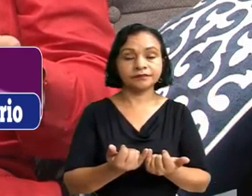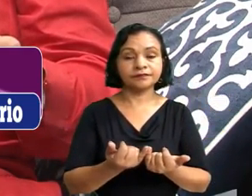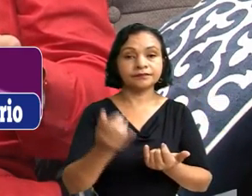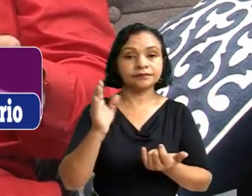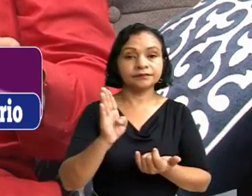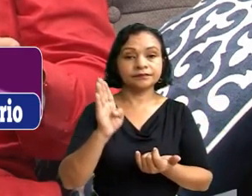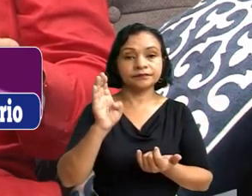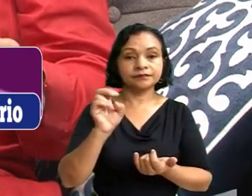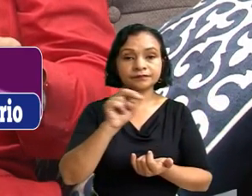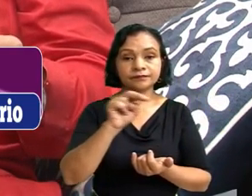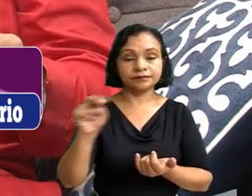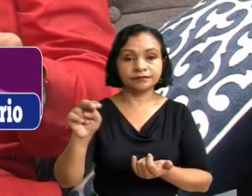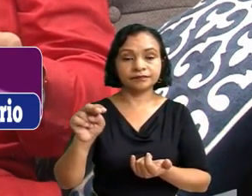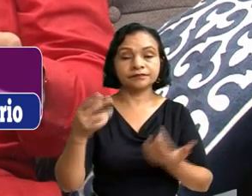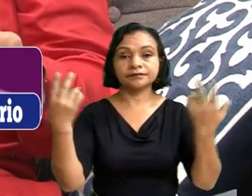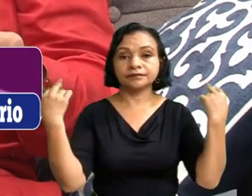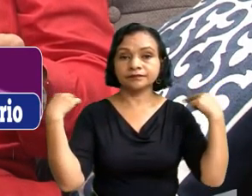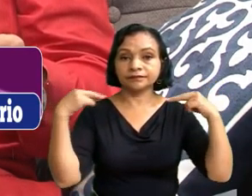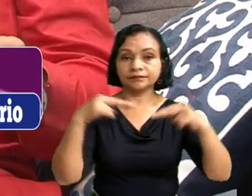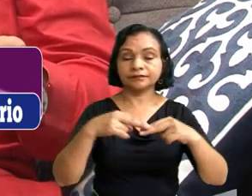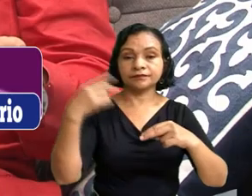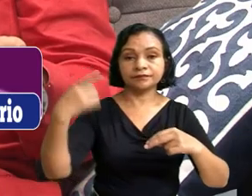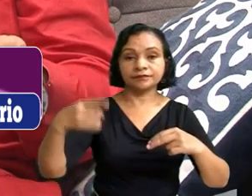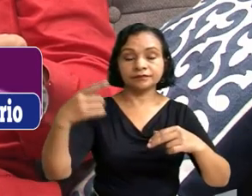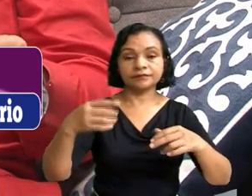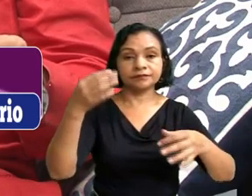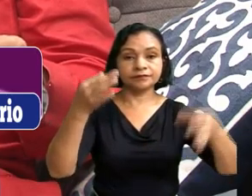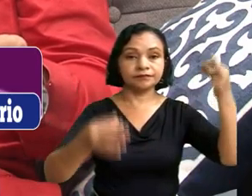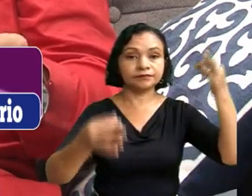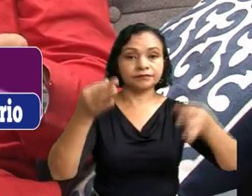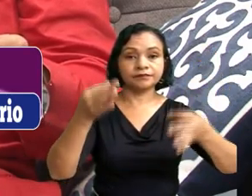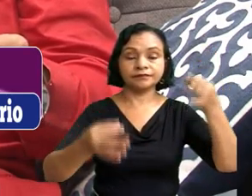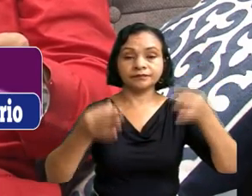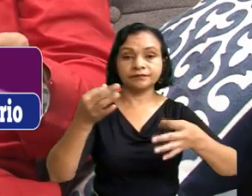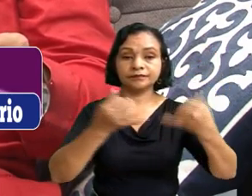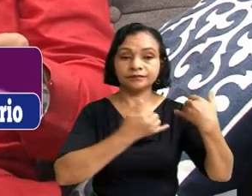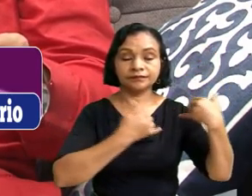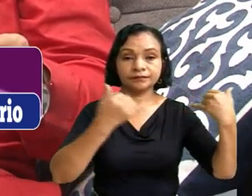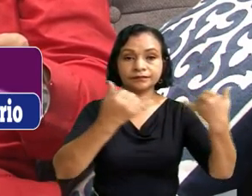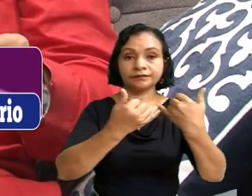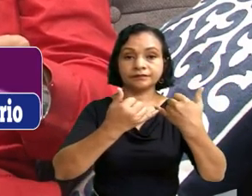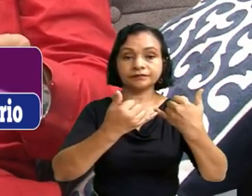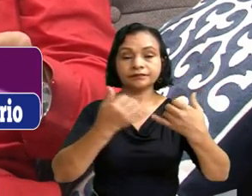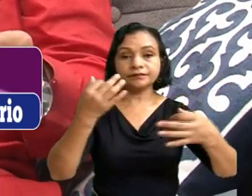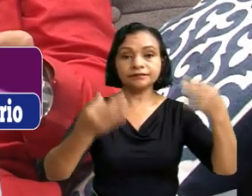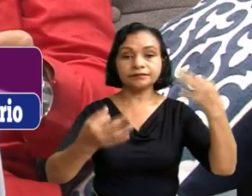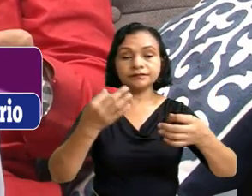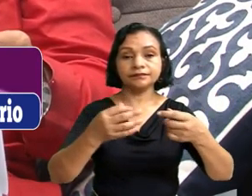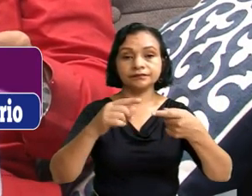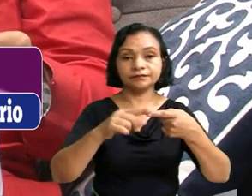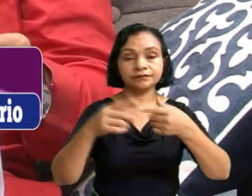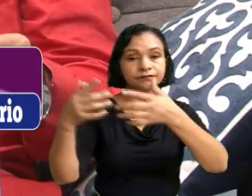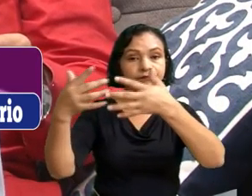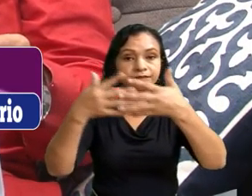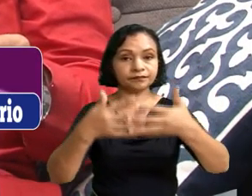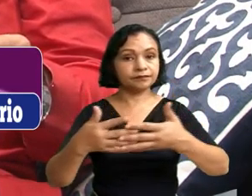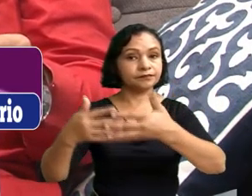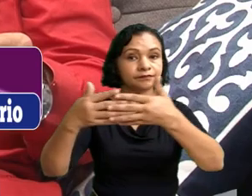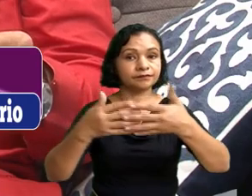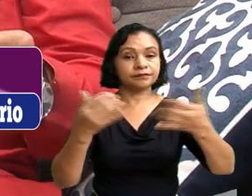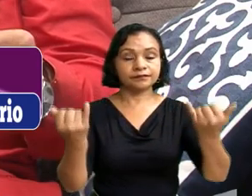vanguard el catedrático de derecho y justicia transicional instituto de criminología de queen's university